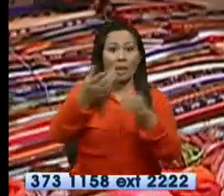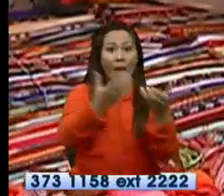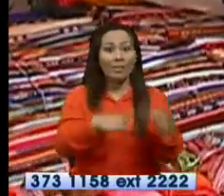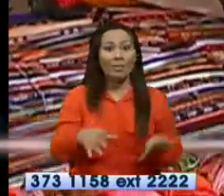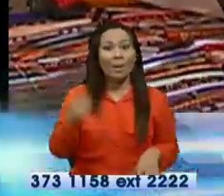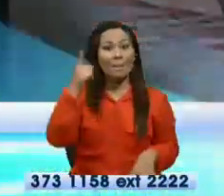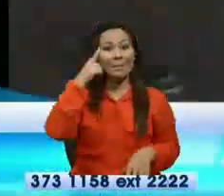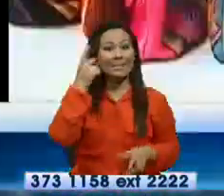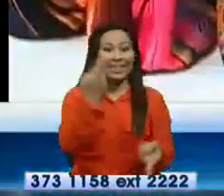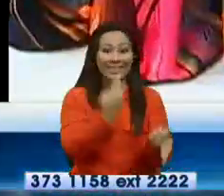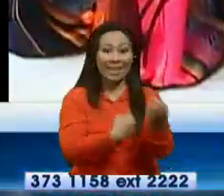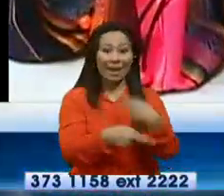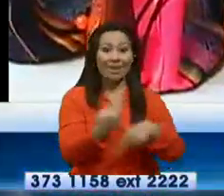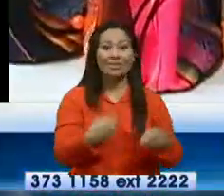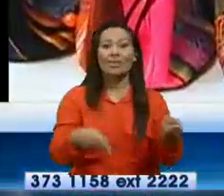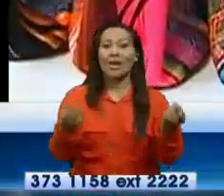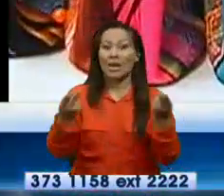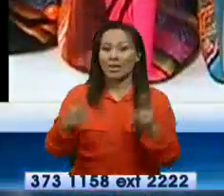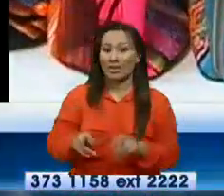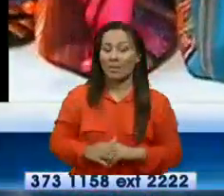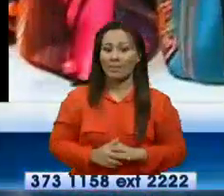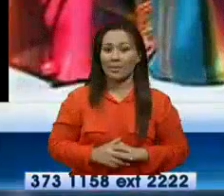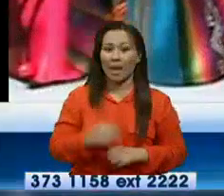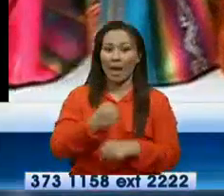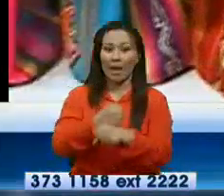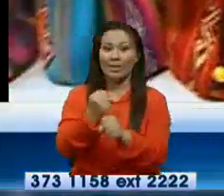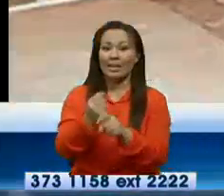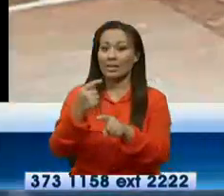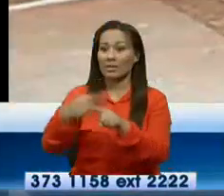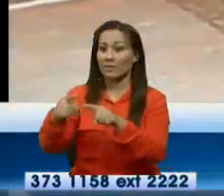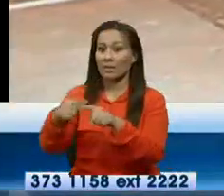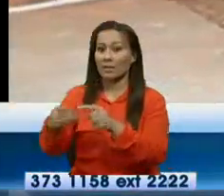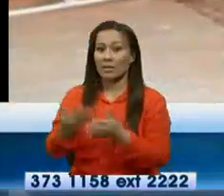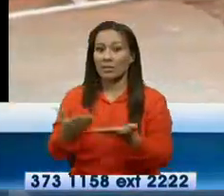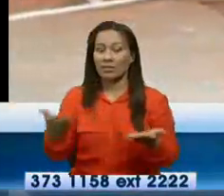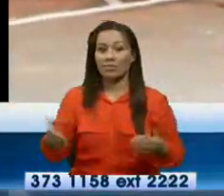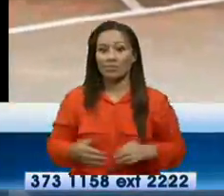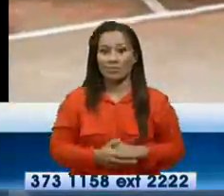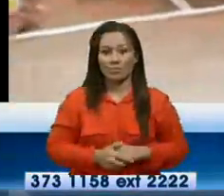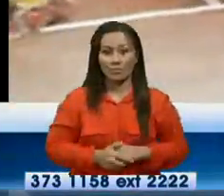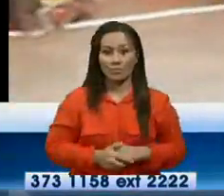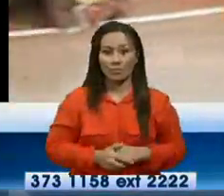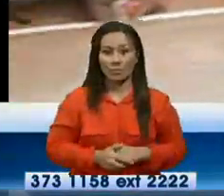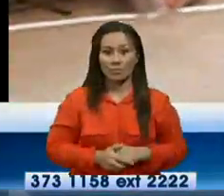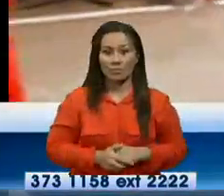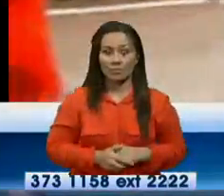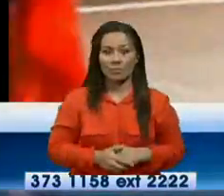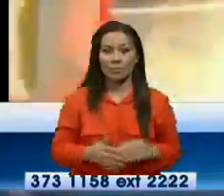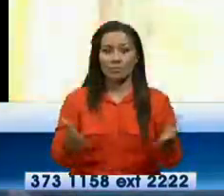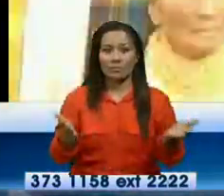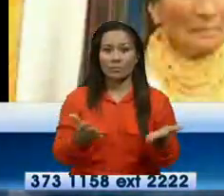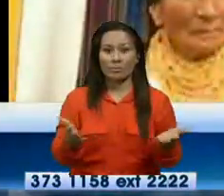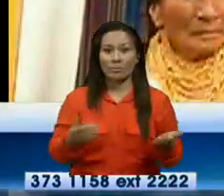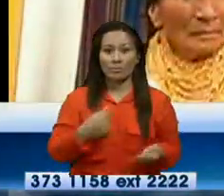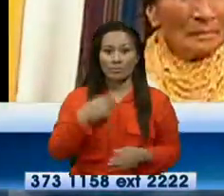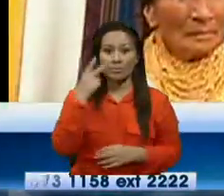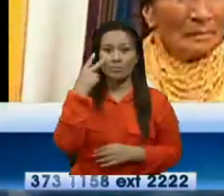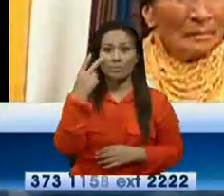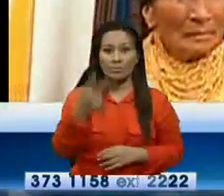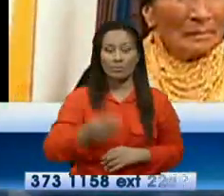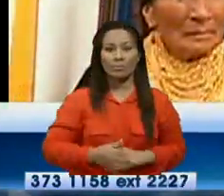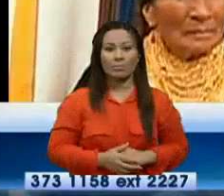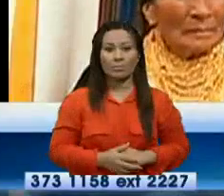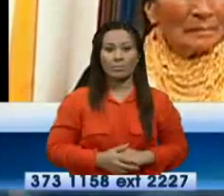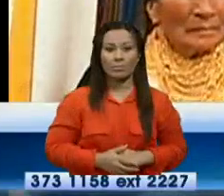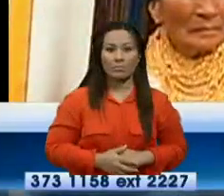pensando en lo comercial, sino para que sus raíces prevalezcan. José Fuérez es uno de ellos. Otavalo hay que sacar